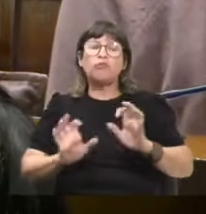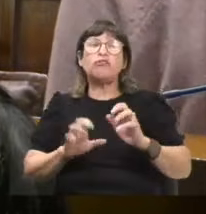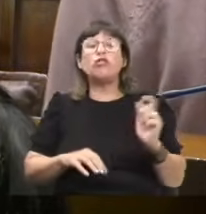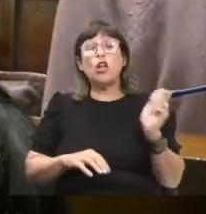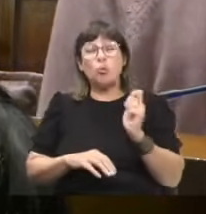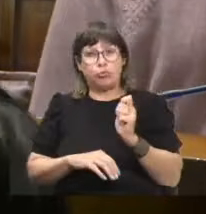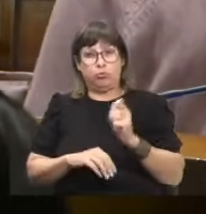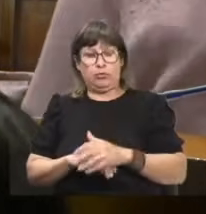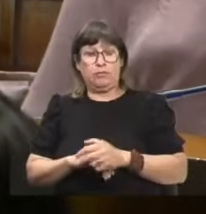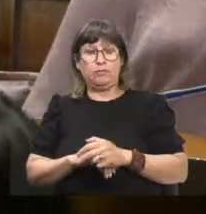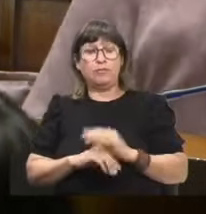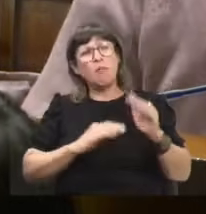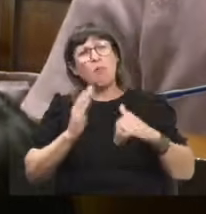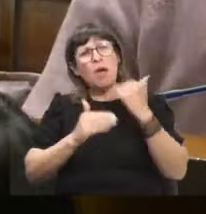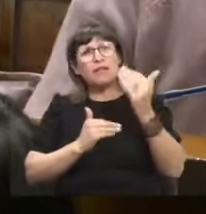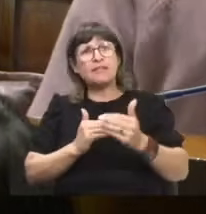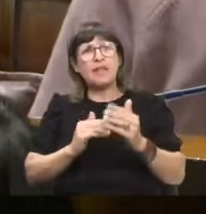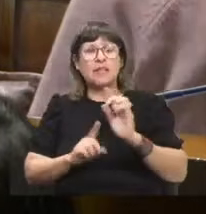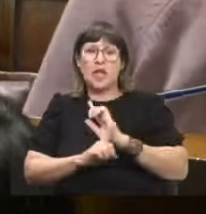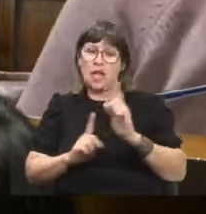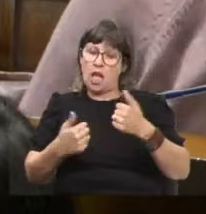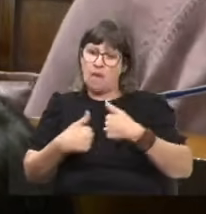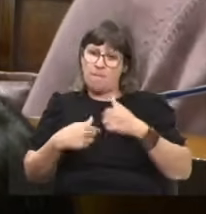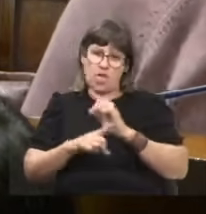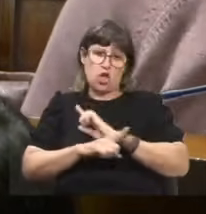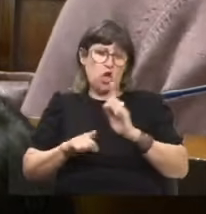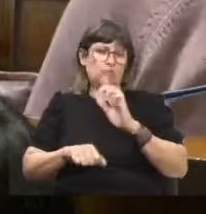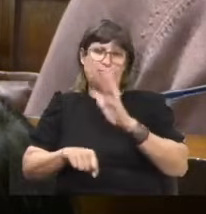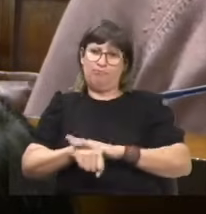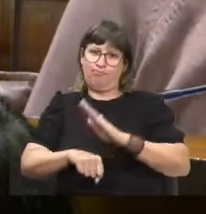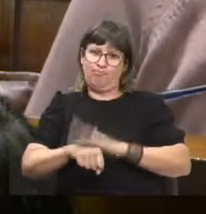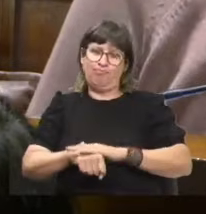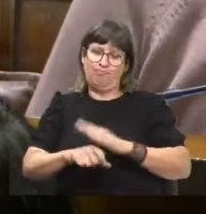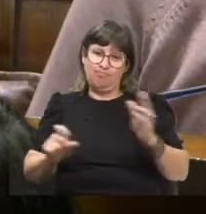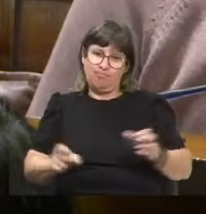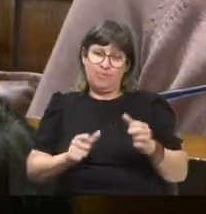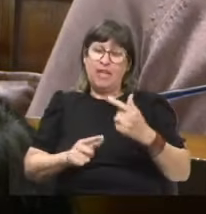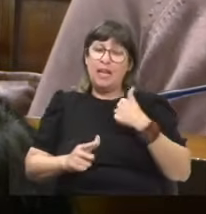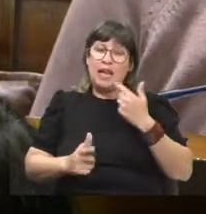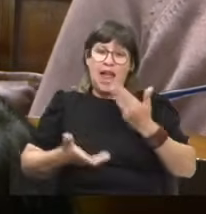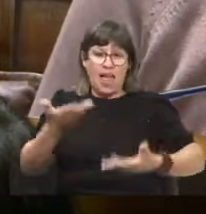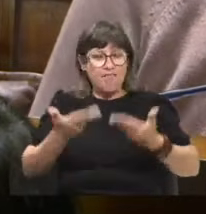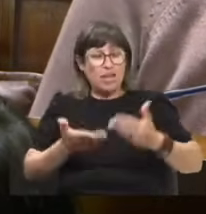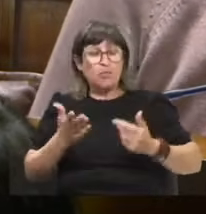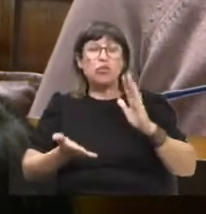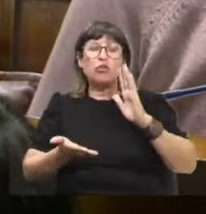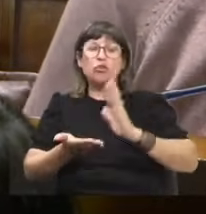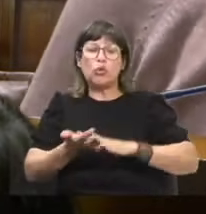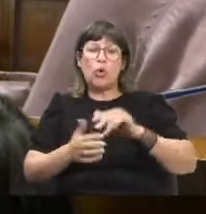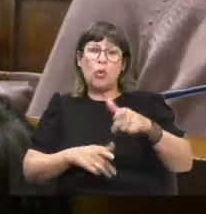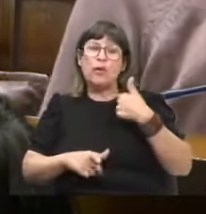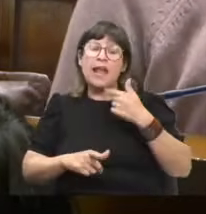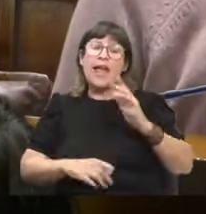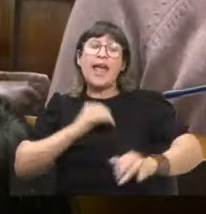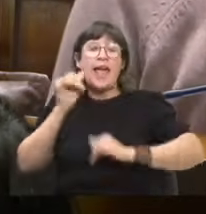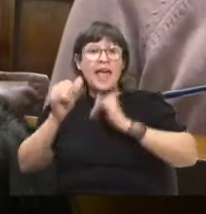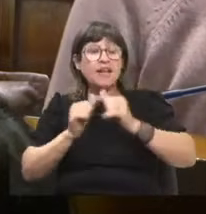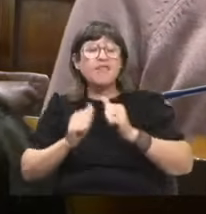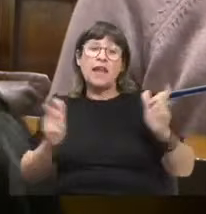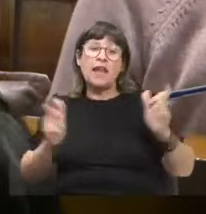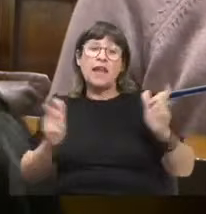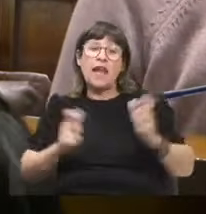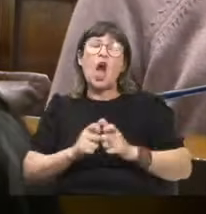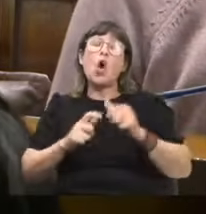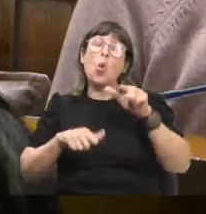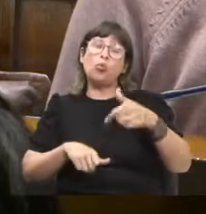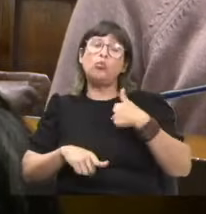allá de que no me corresponde realizar consideraciones respecto al informe de la JUTEP,